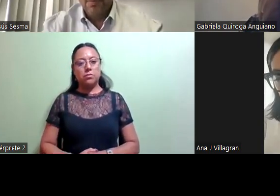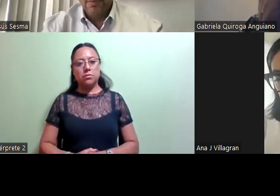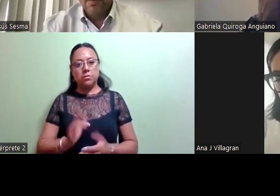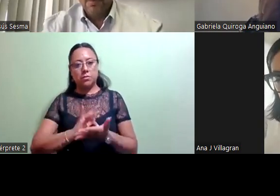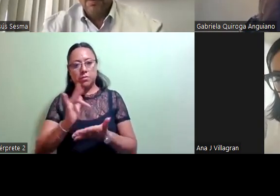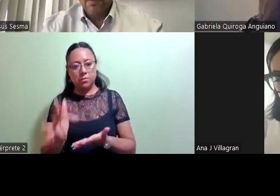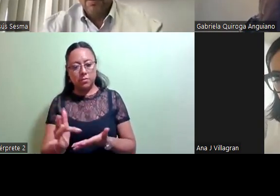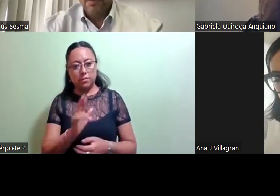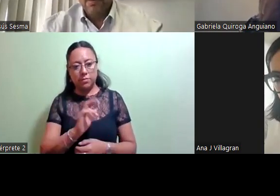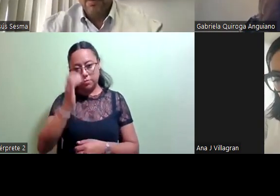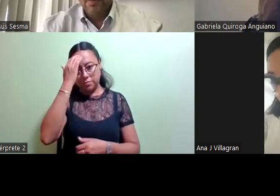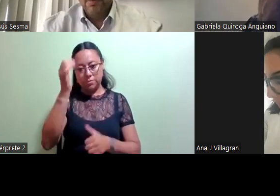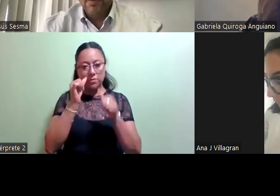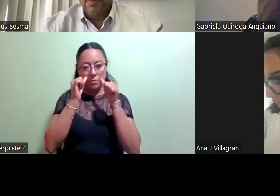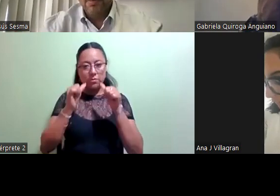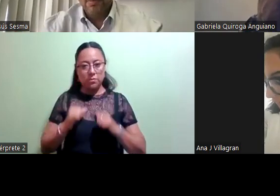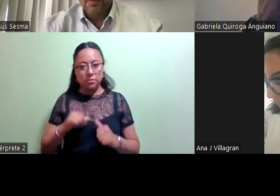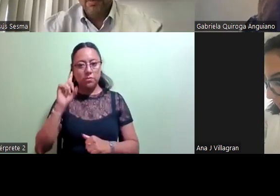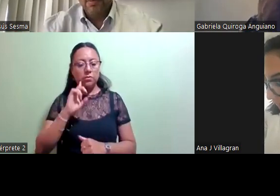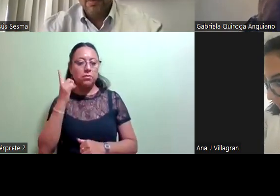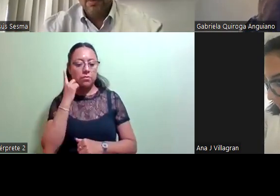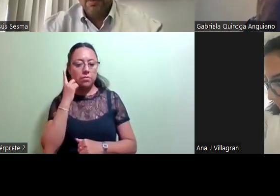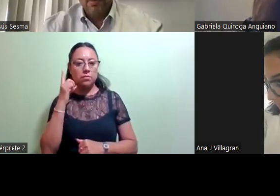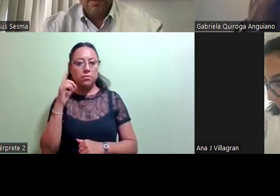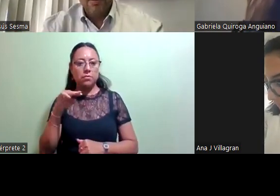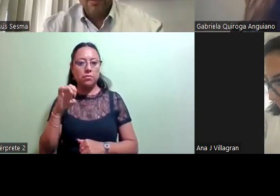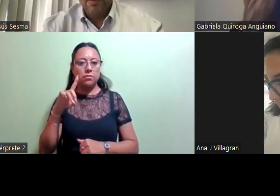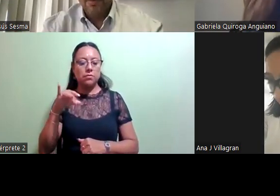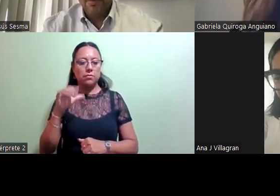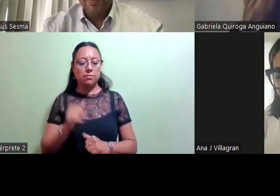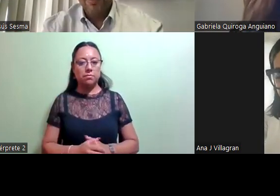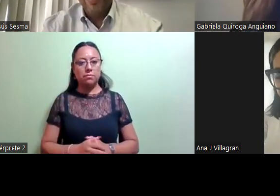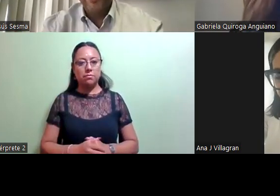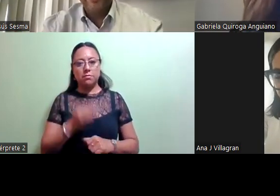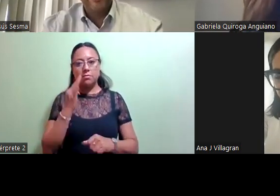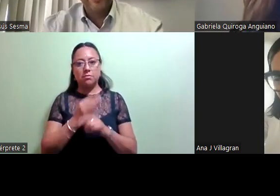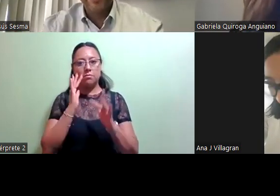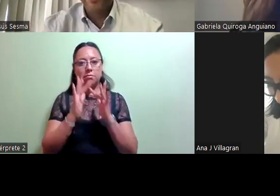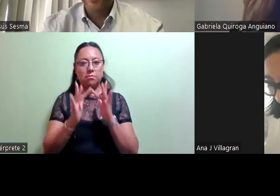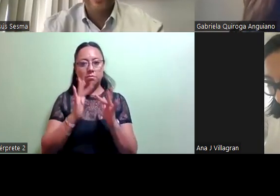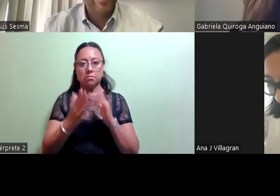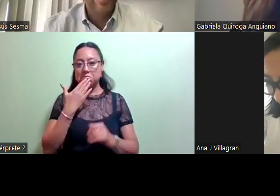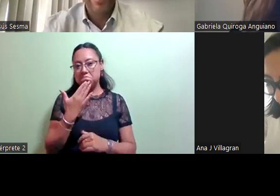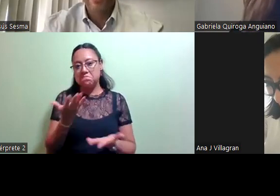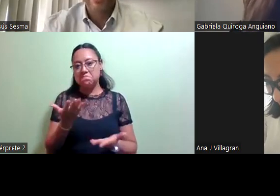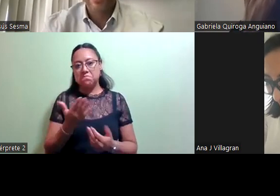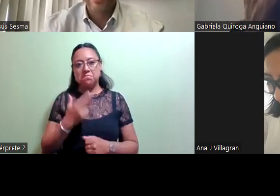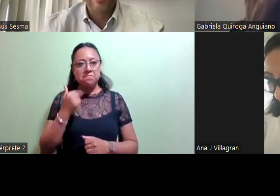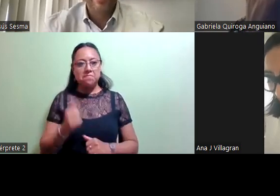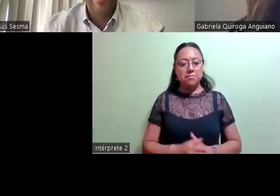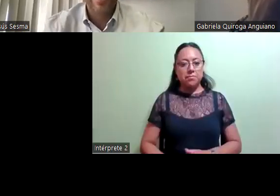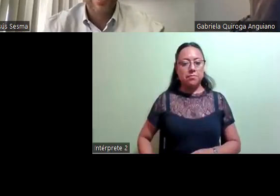la diputada Medina. Es evidente que el internet gratuito del gobierno de la ciudad no está funcionando muy adecuadamente.